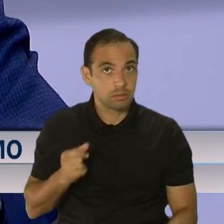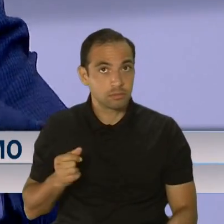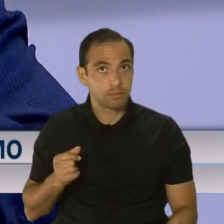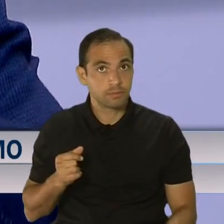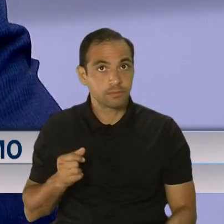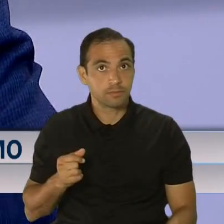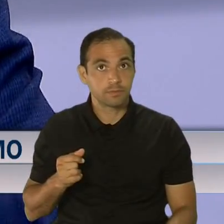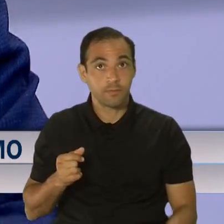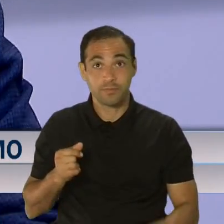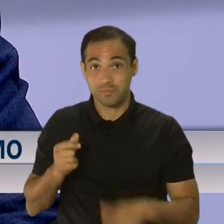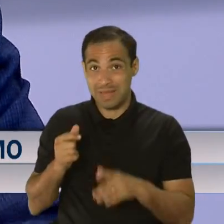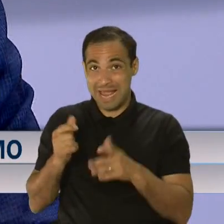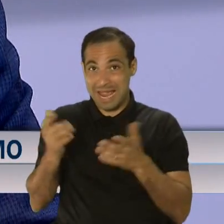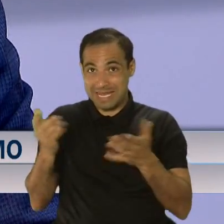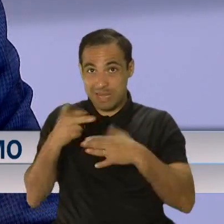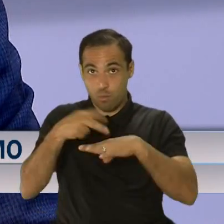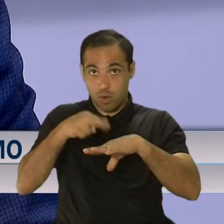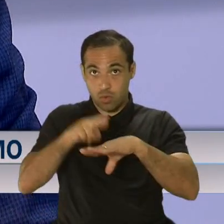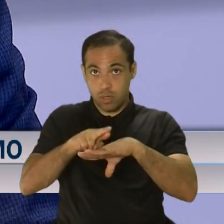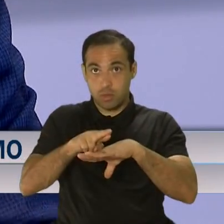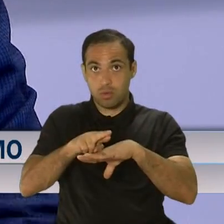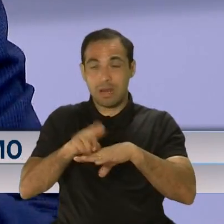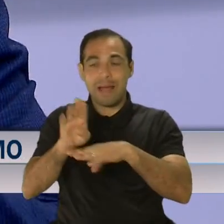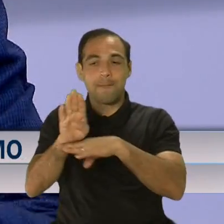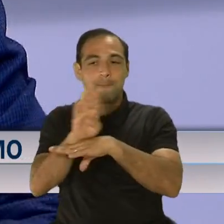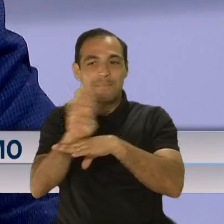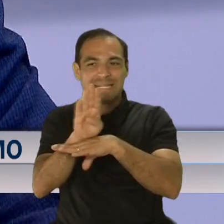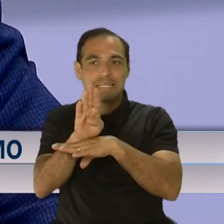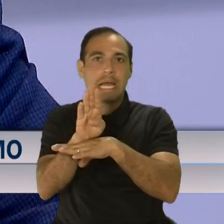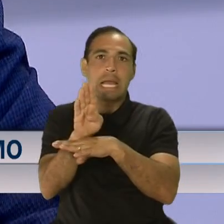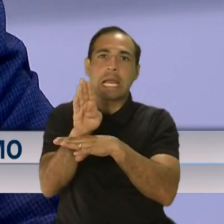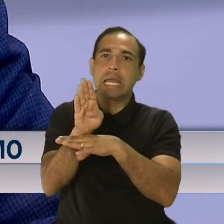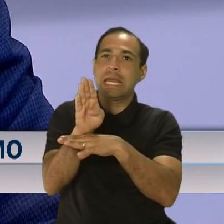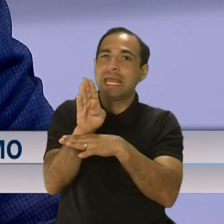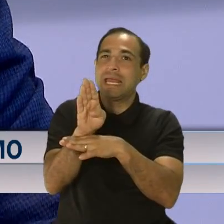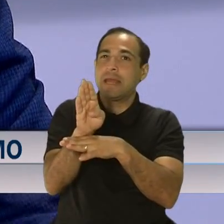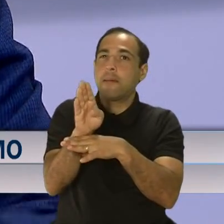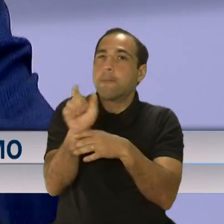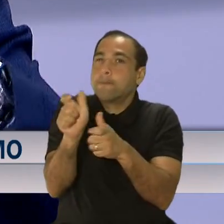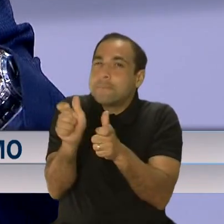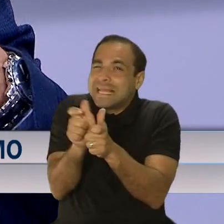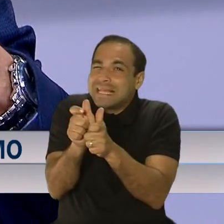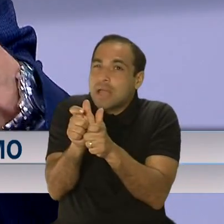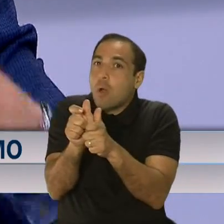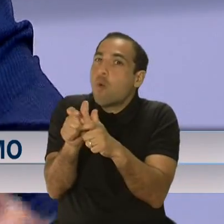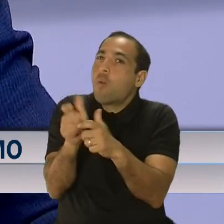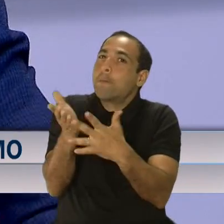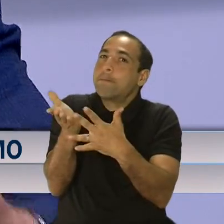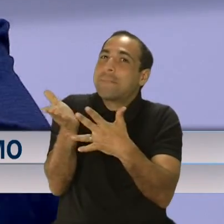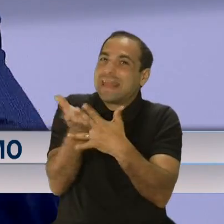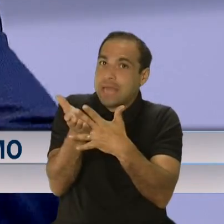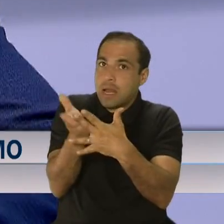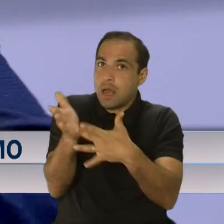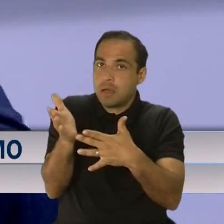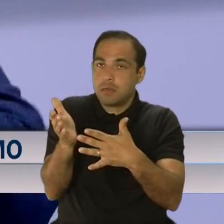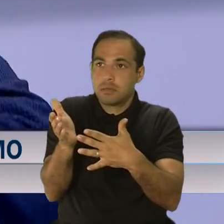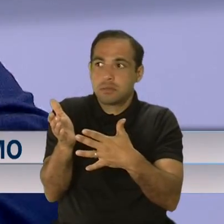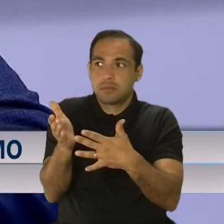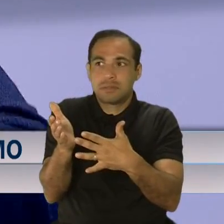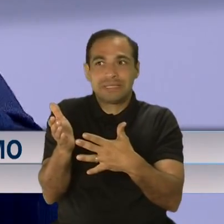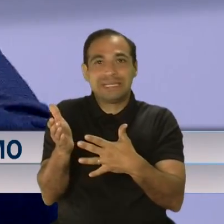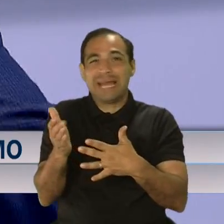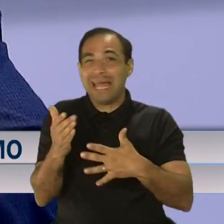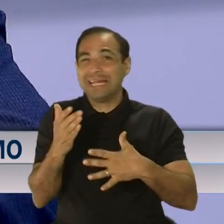la pequeña y mediana empresa en Puerto Rico, este aumento puede tener una implicación bastante negativa, porque inclusive el informe donde se basa la